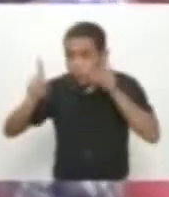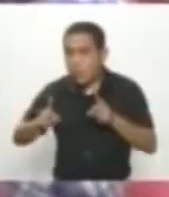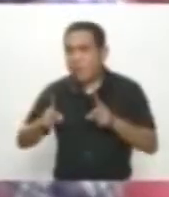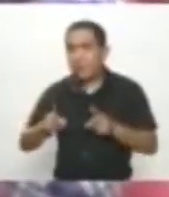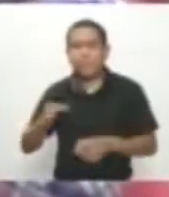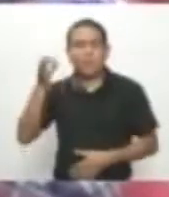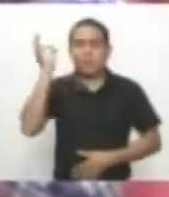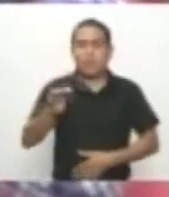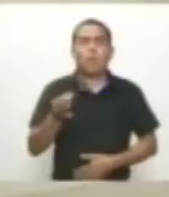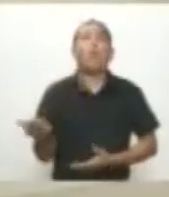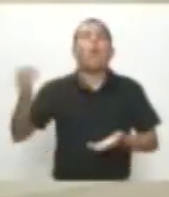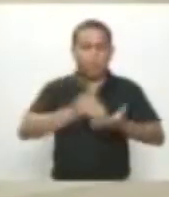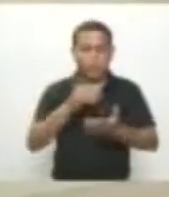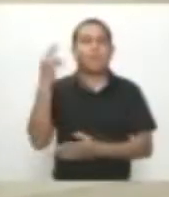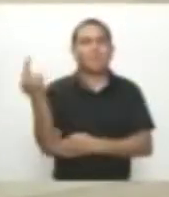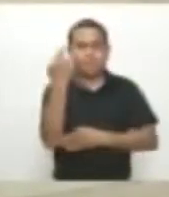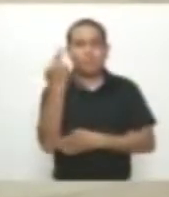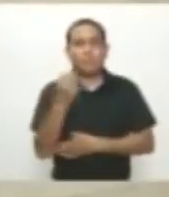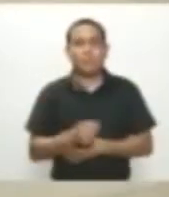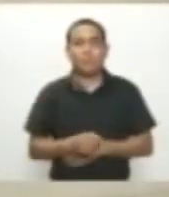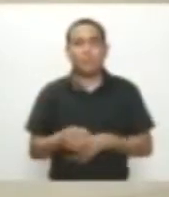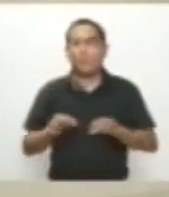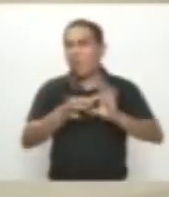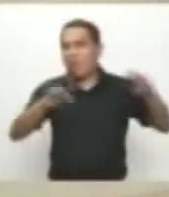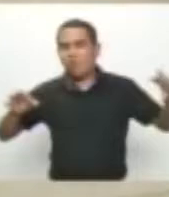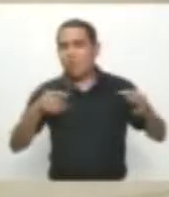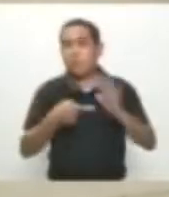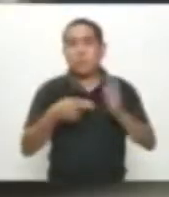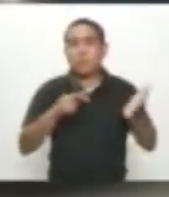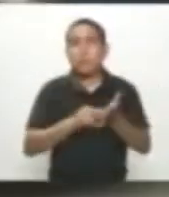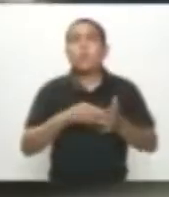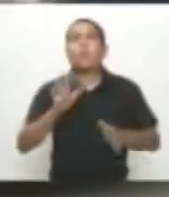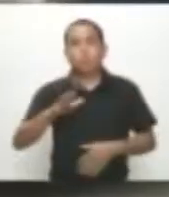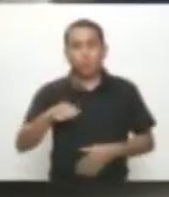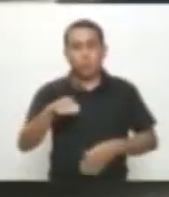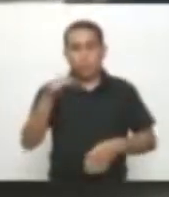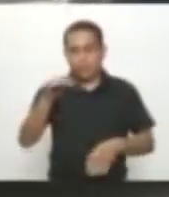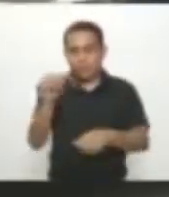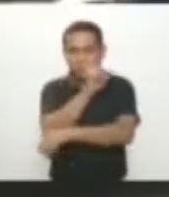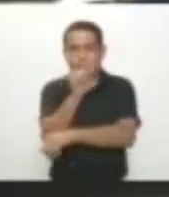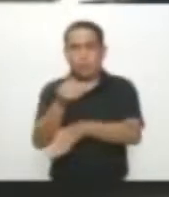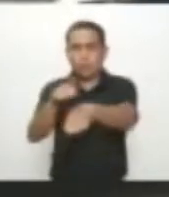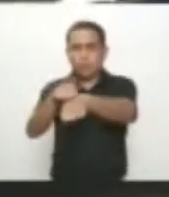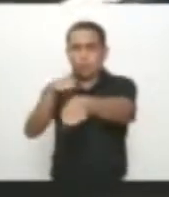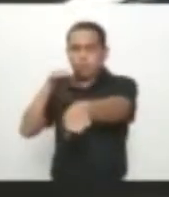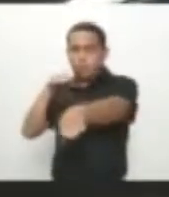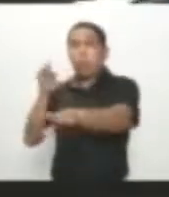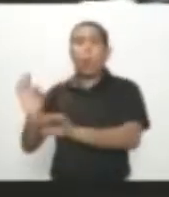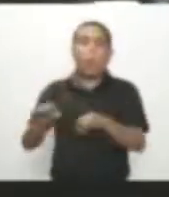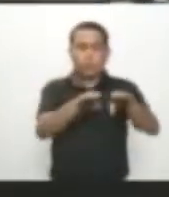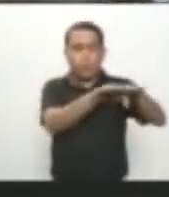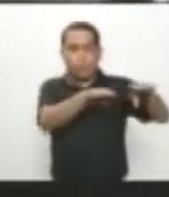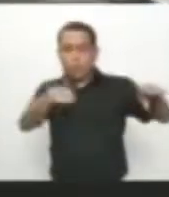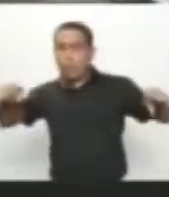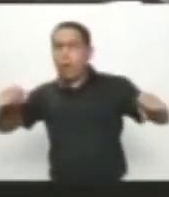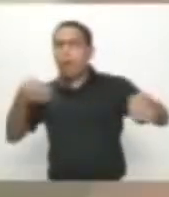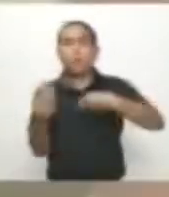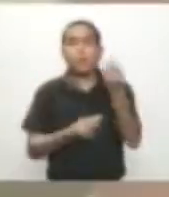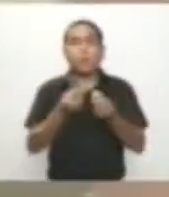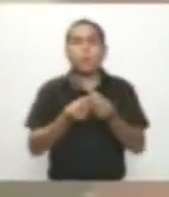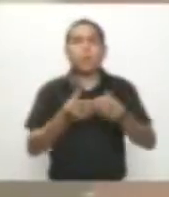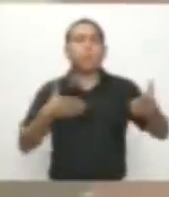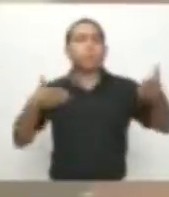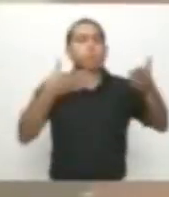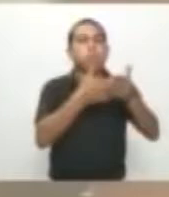El caso del acuerdo del Consejo que privatiza el espacio público para el uso del parqueo y que además, según conoció las noticias, estaría en contra del